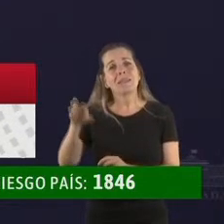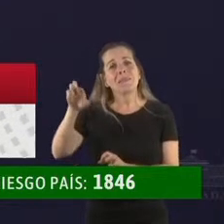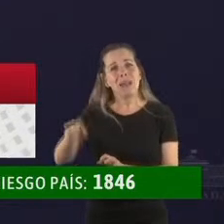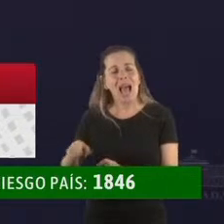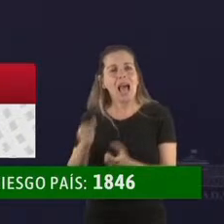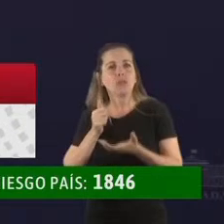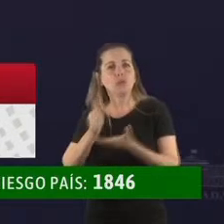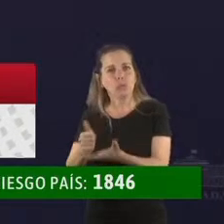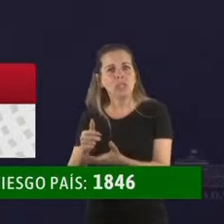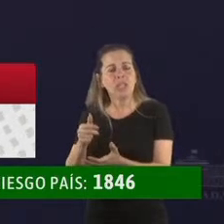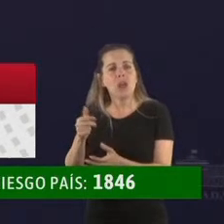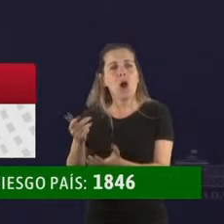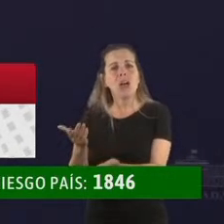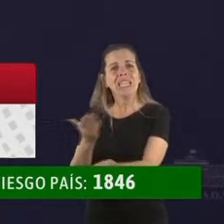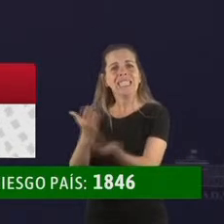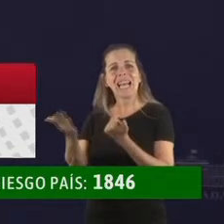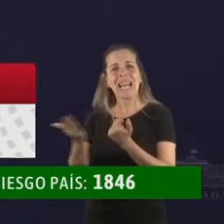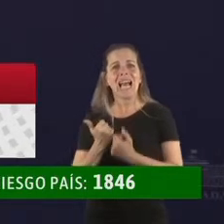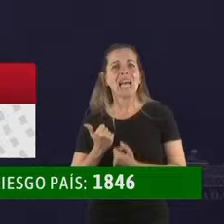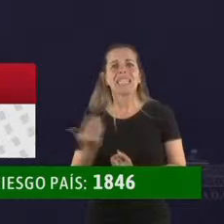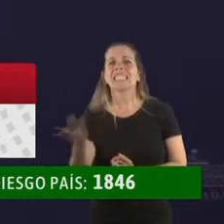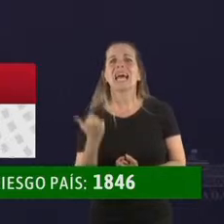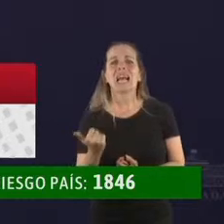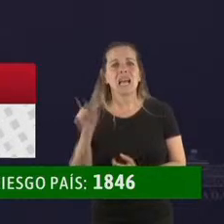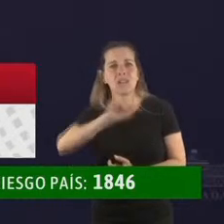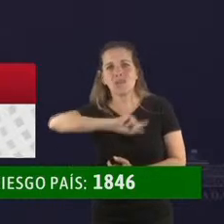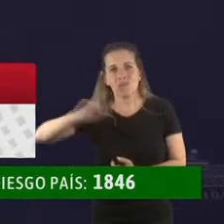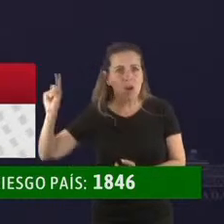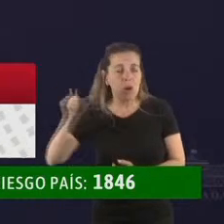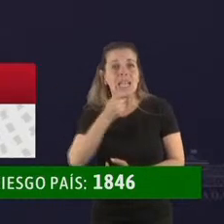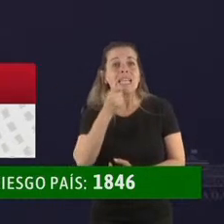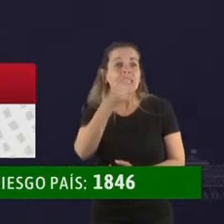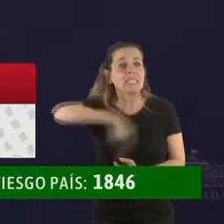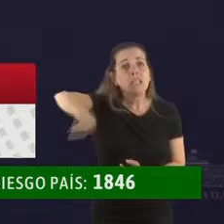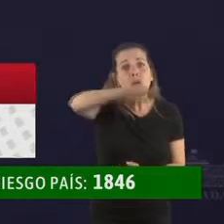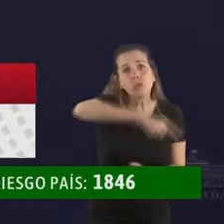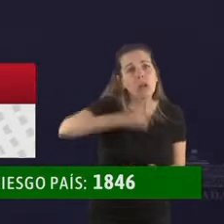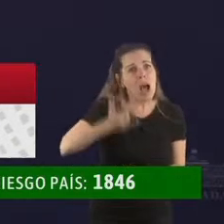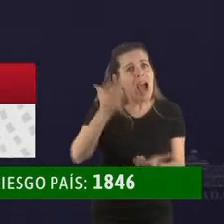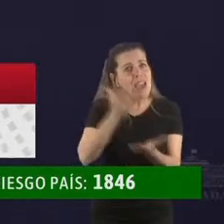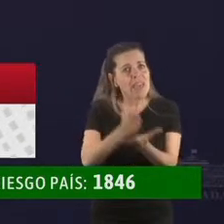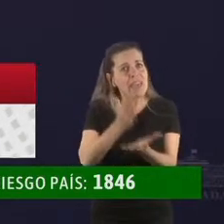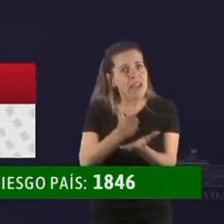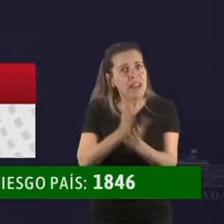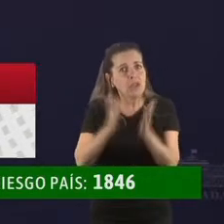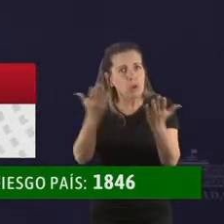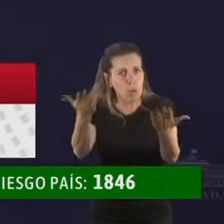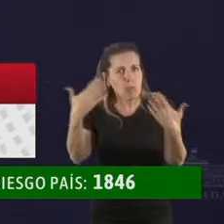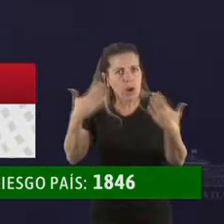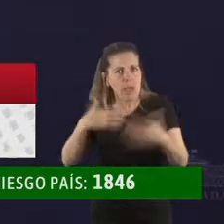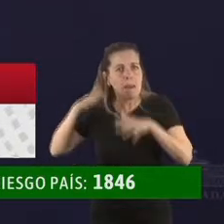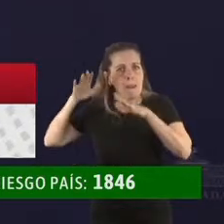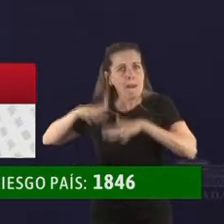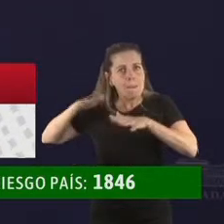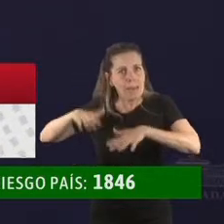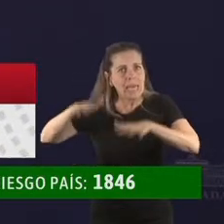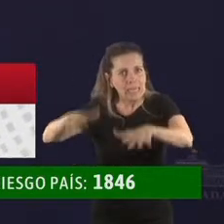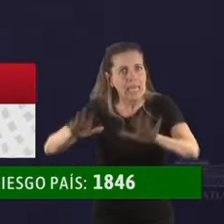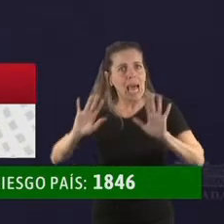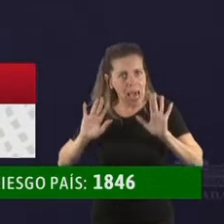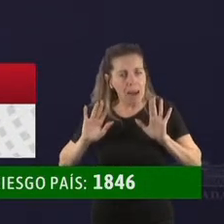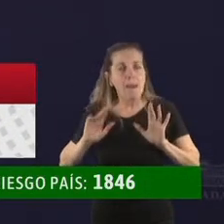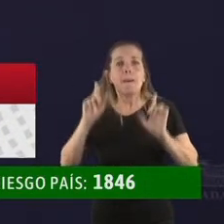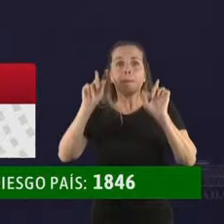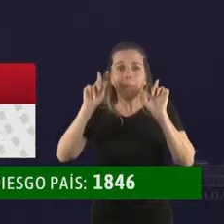quédense en sus casas y si van a marchar que es un por supuesto un derecho constitucional el de manifestarse háganlo como